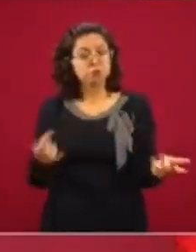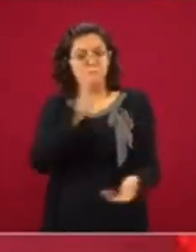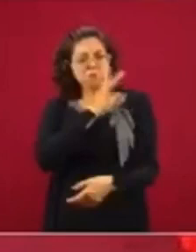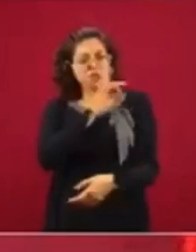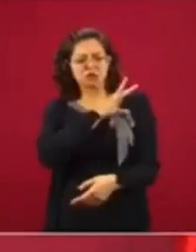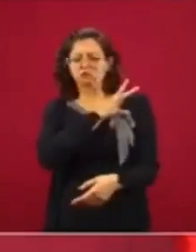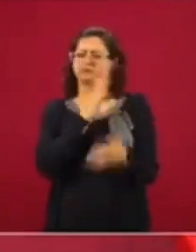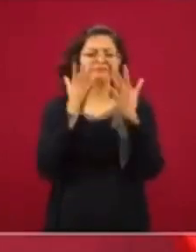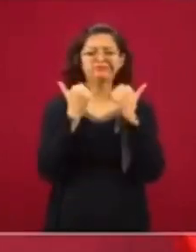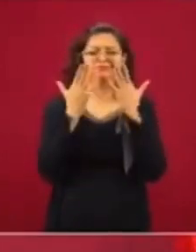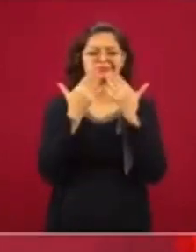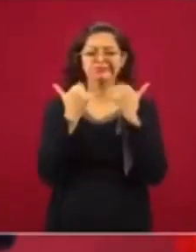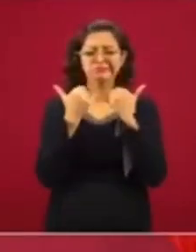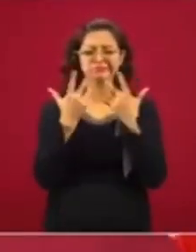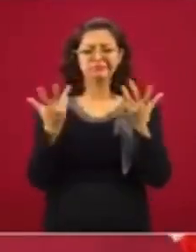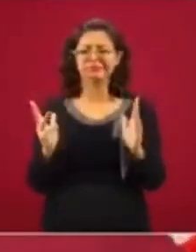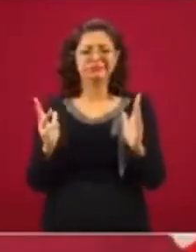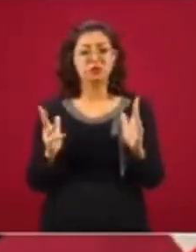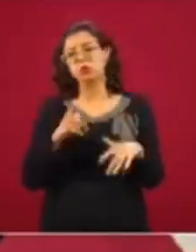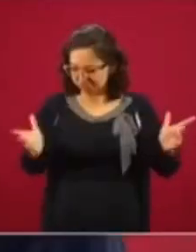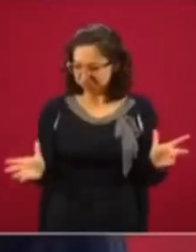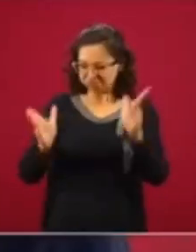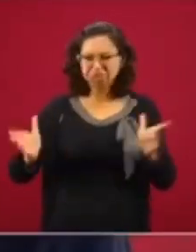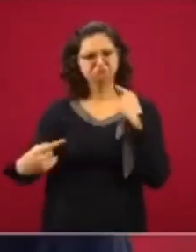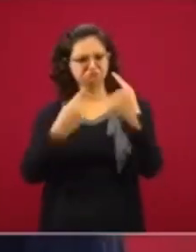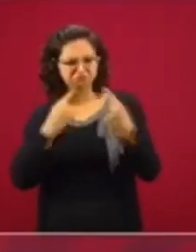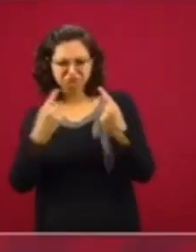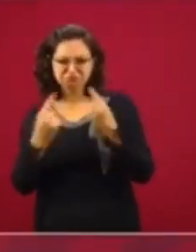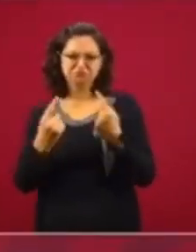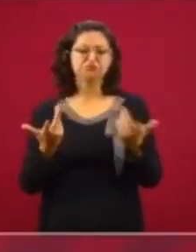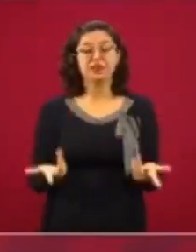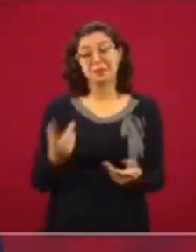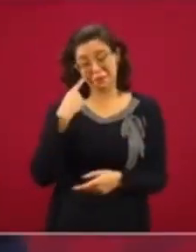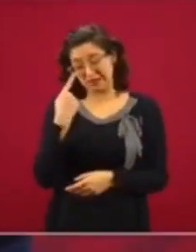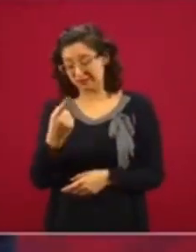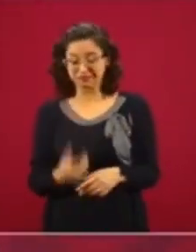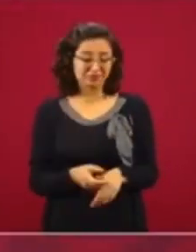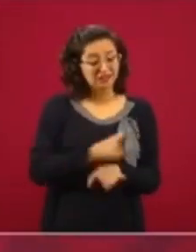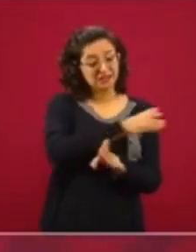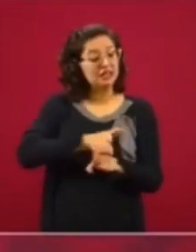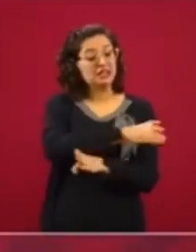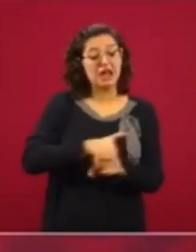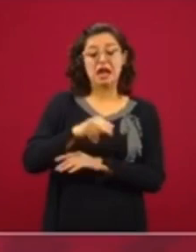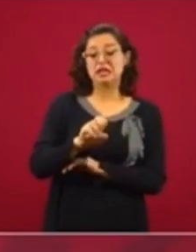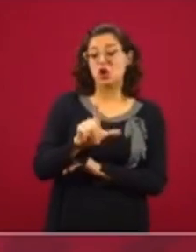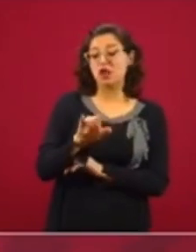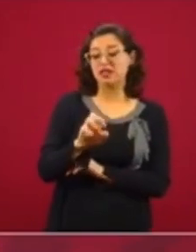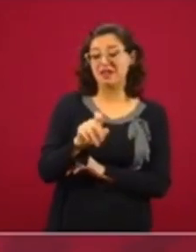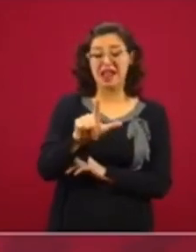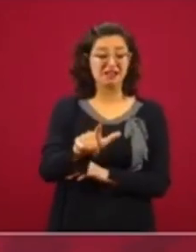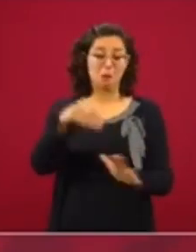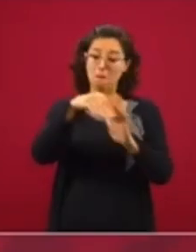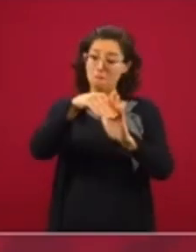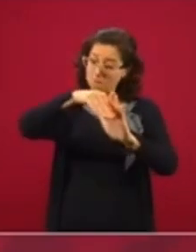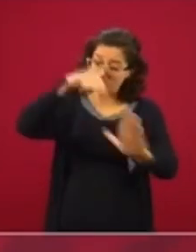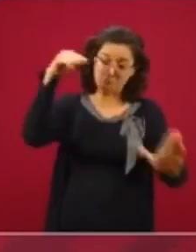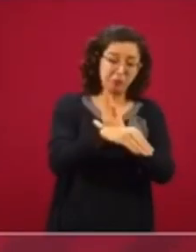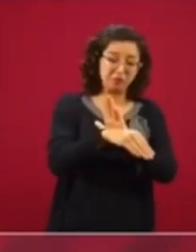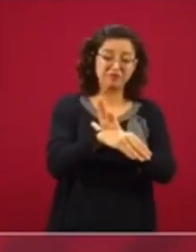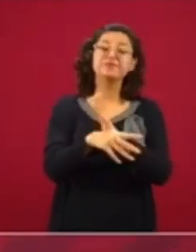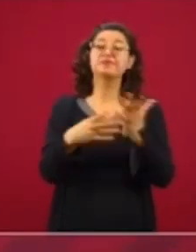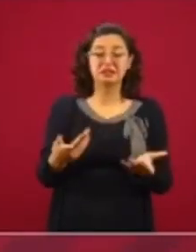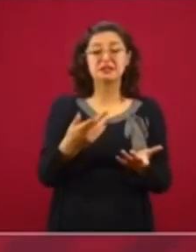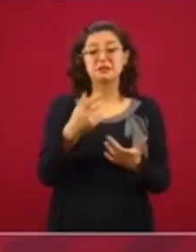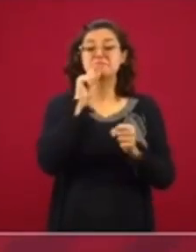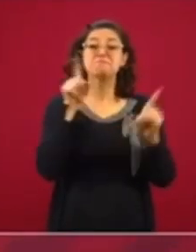temer, aunque se trate del New York Times. Miren, la crisis del neoliberalismo también, ya lo hemos dicho aquí, es la crisis de los medios